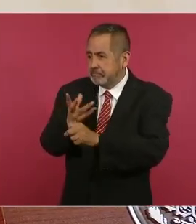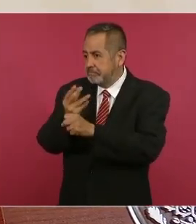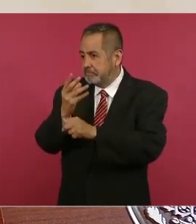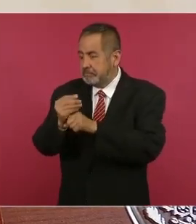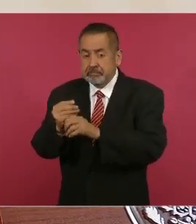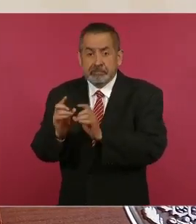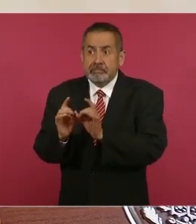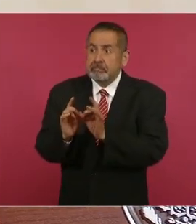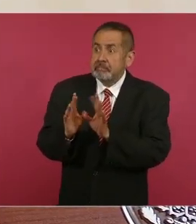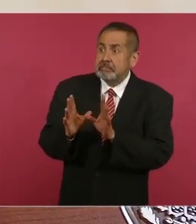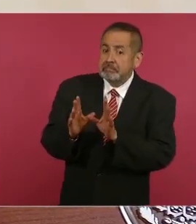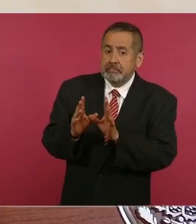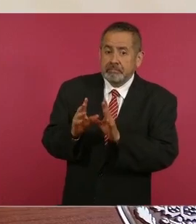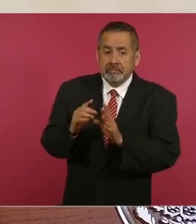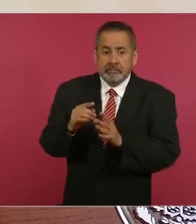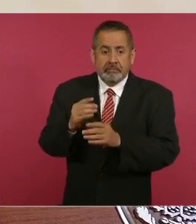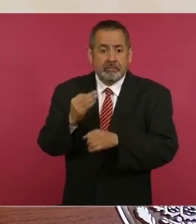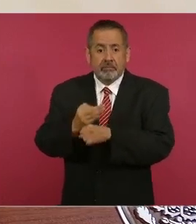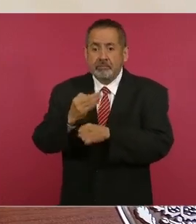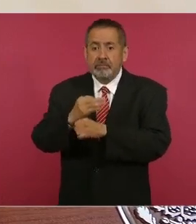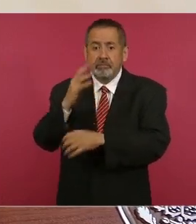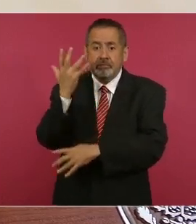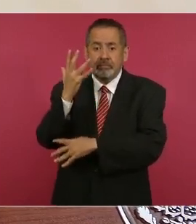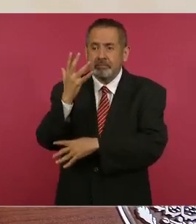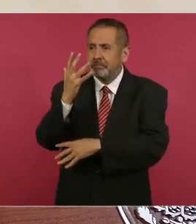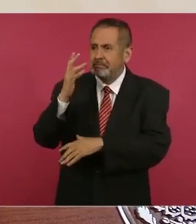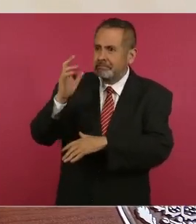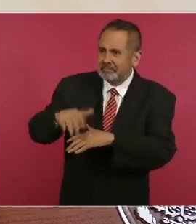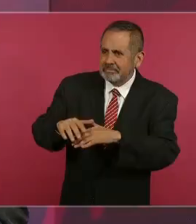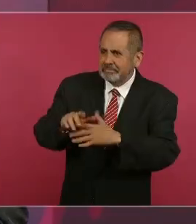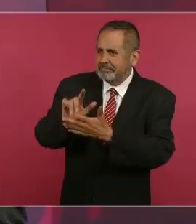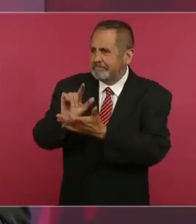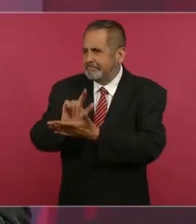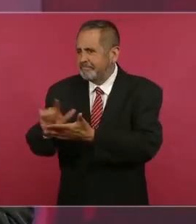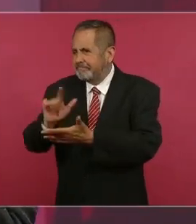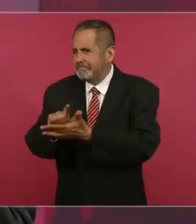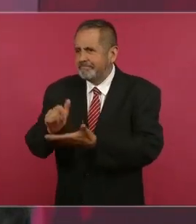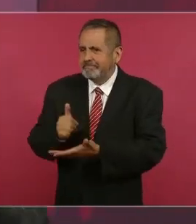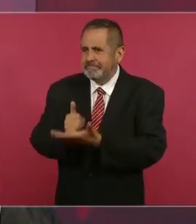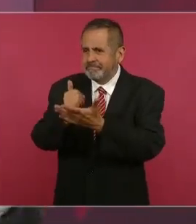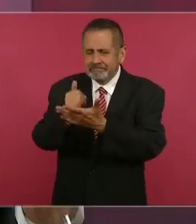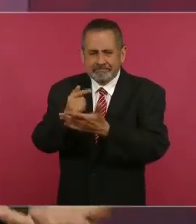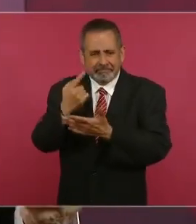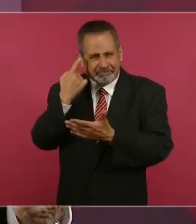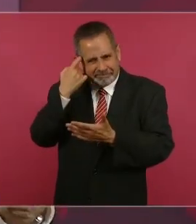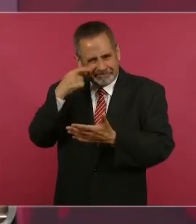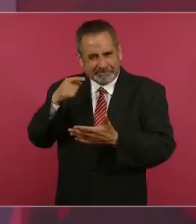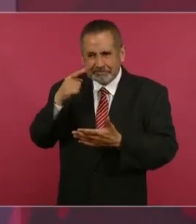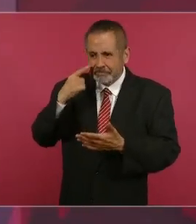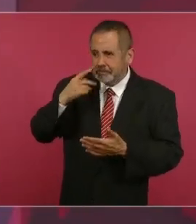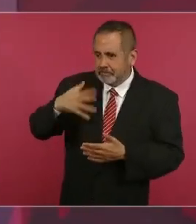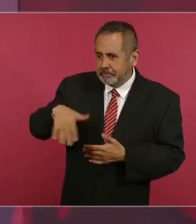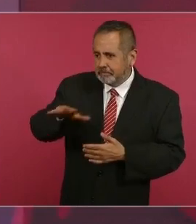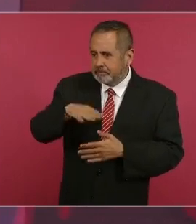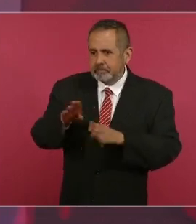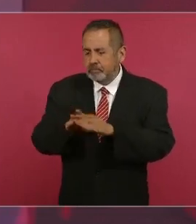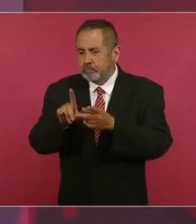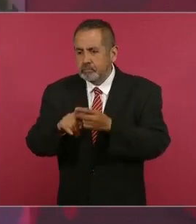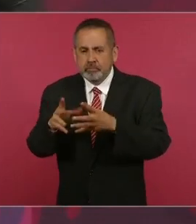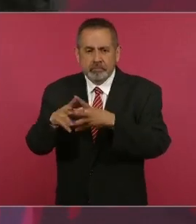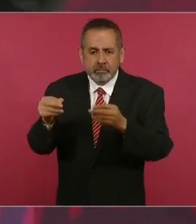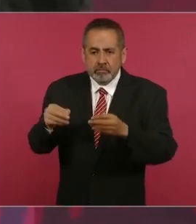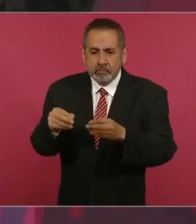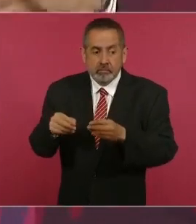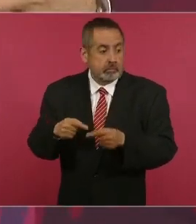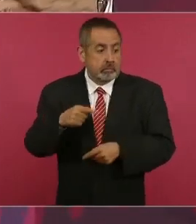Estamos levantando los árboles, estamos buscando desaparecidos y